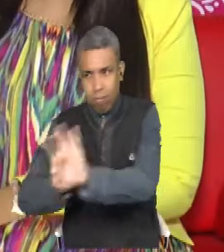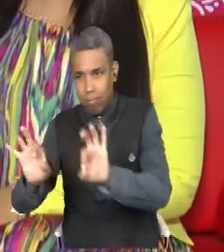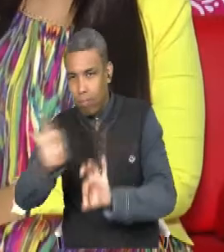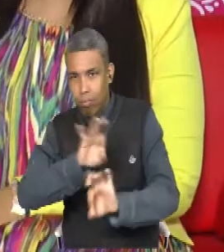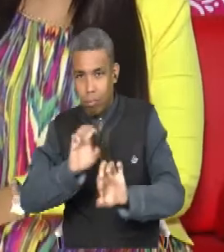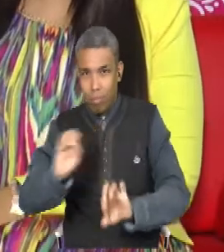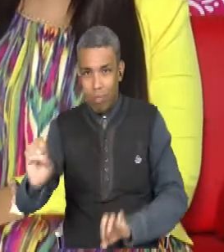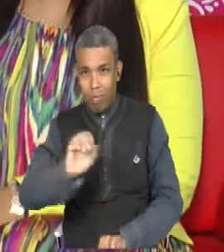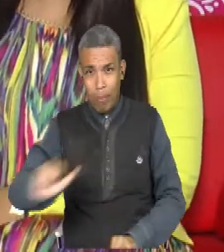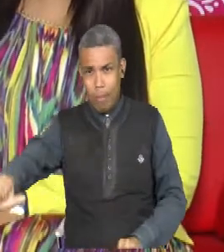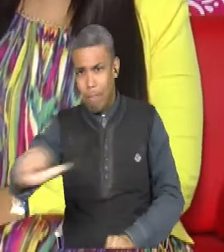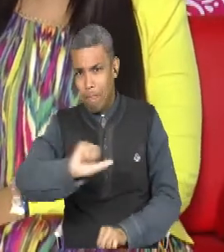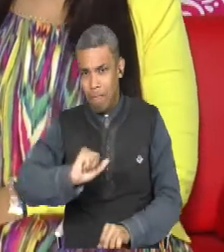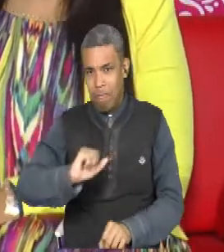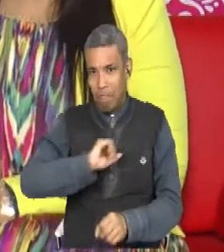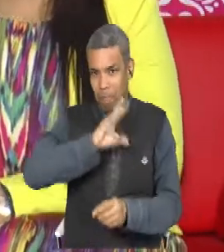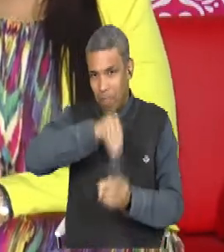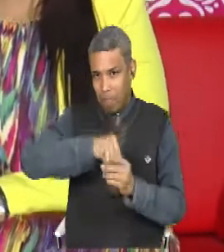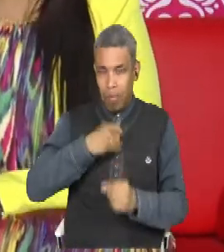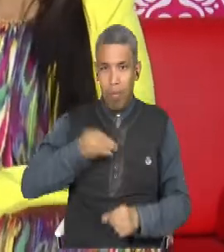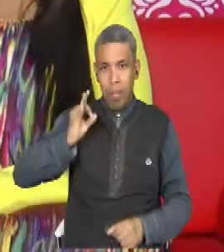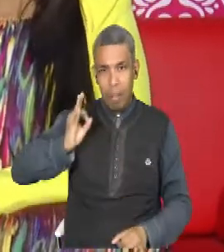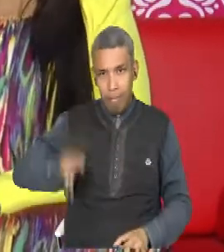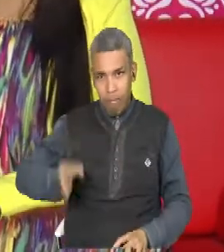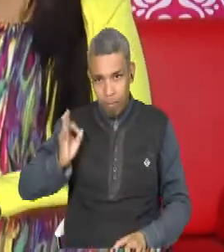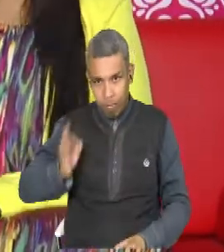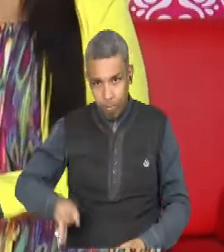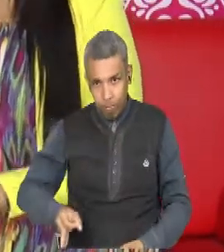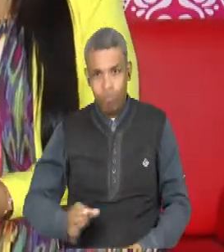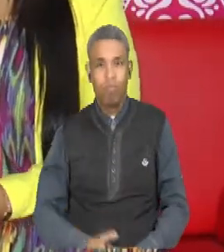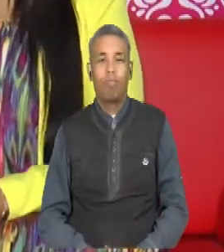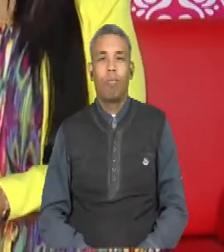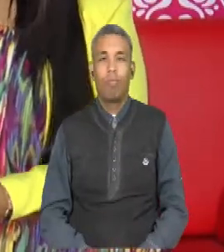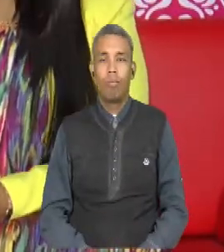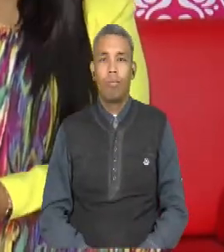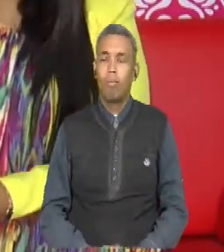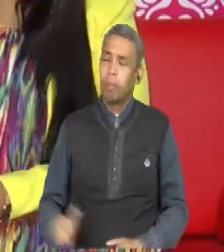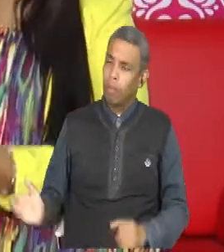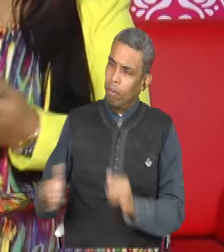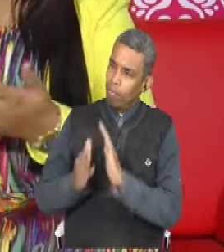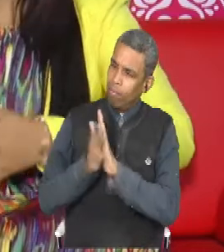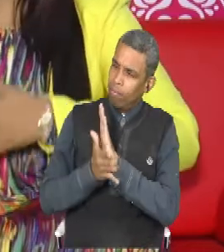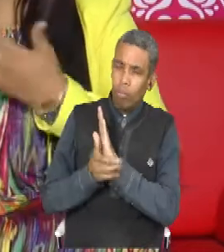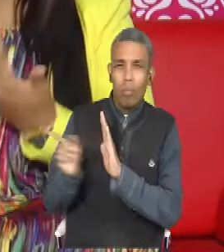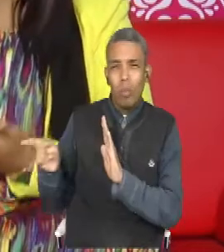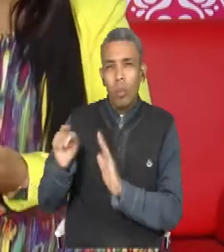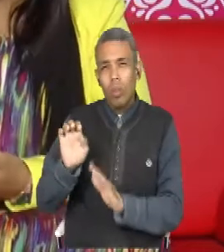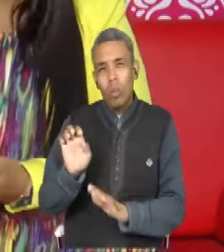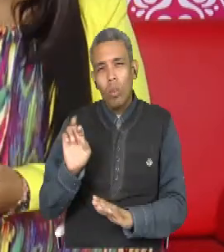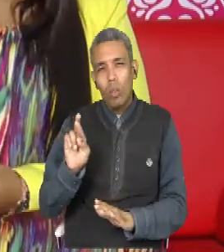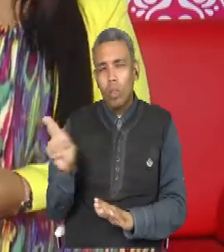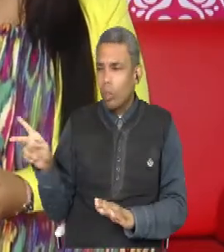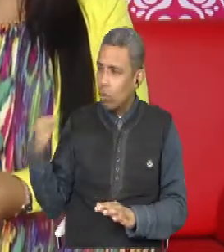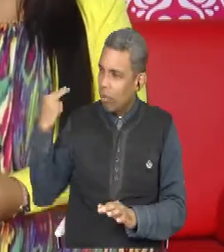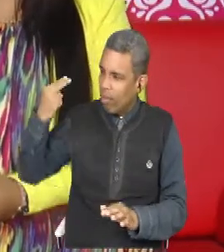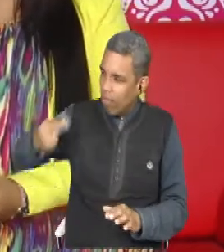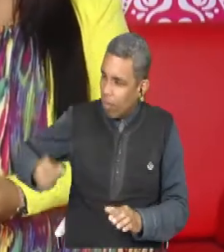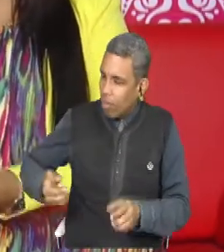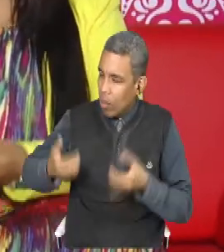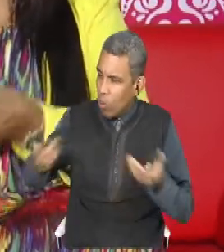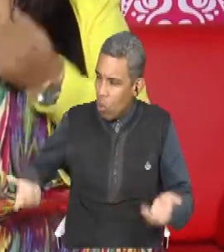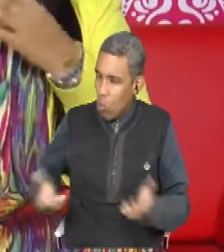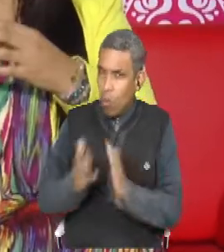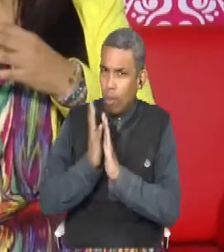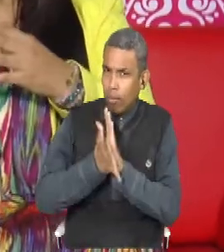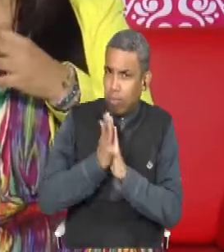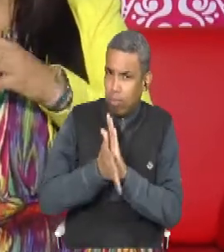rumba en este bar que es de todos ustedes. Bueno, contémosle un poco a nuestros televidentes quién es Ernesto Oquendo, dónde empieza Ernesto